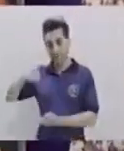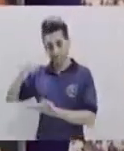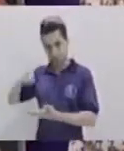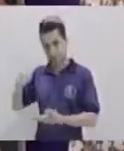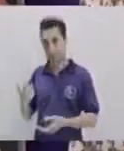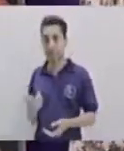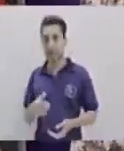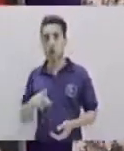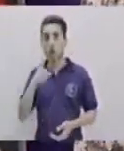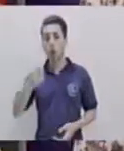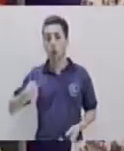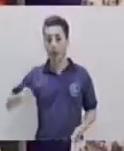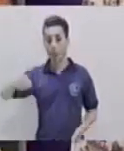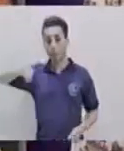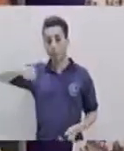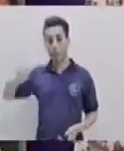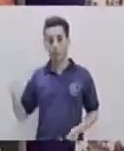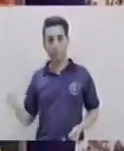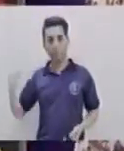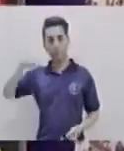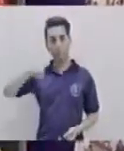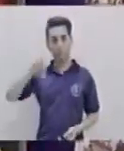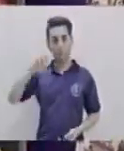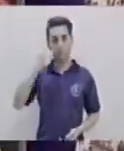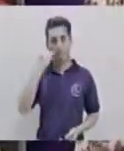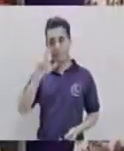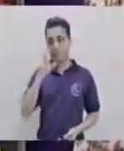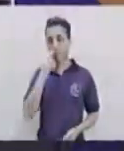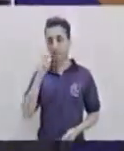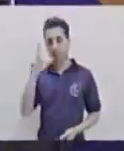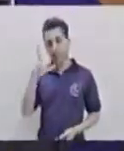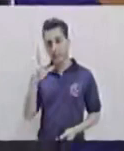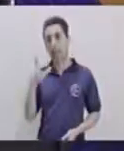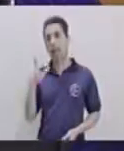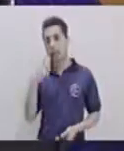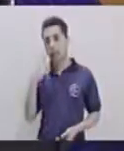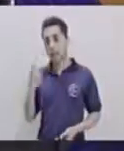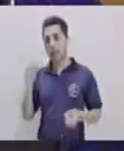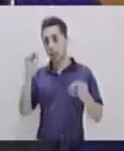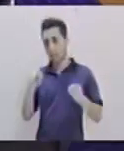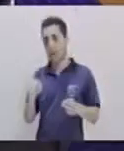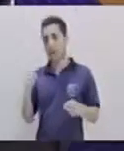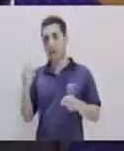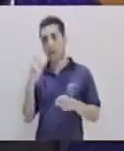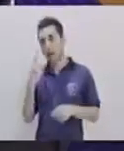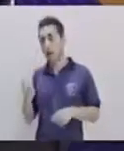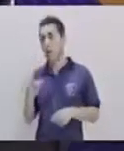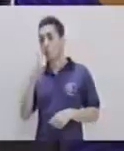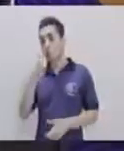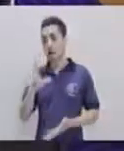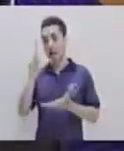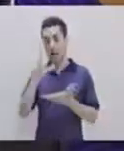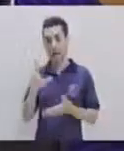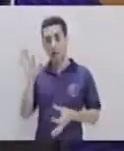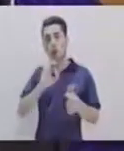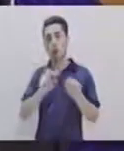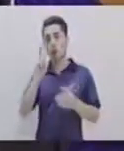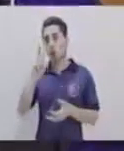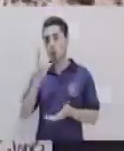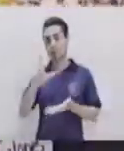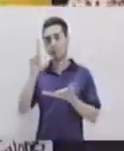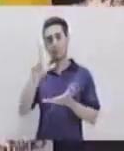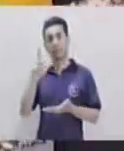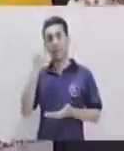¿en litros o en vasos? Acá podría ser en vasos, pero es más rápido que lo miramos en litros. Un pichel puede tener